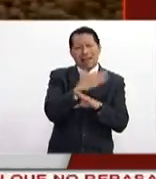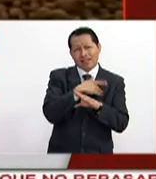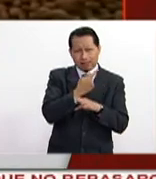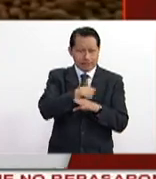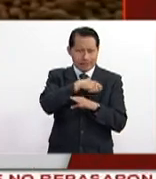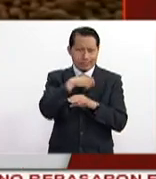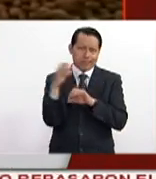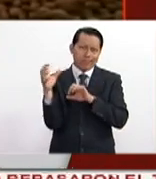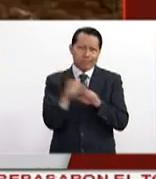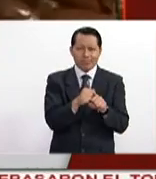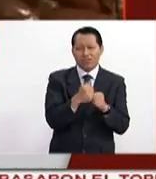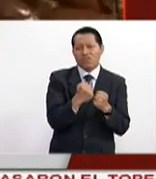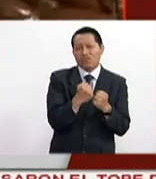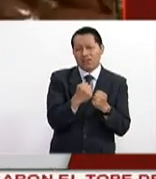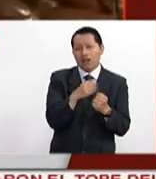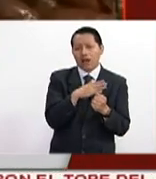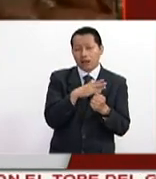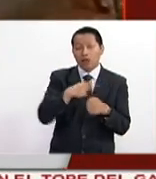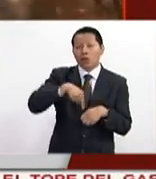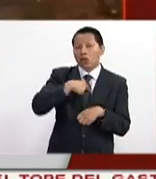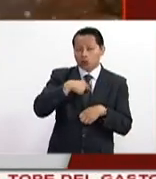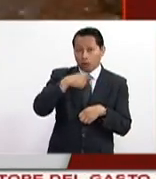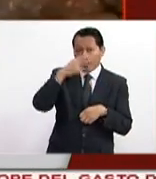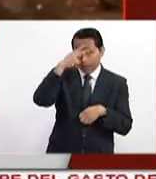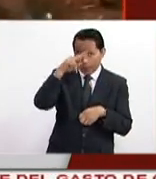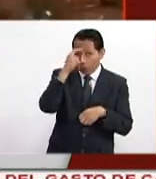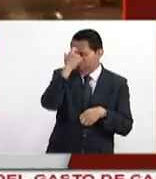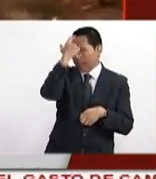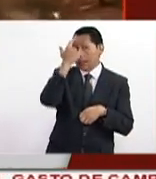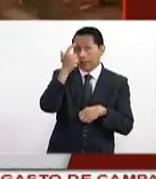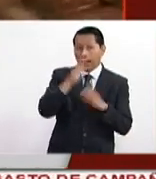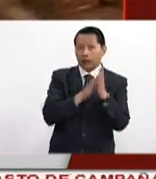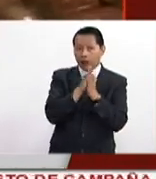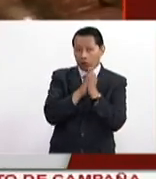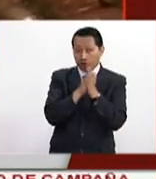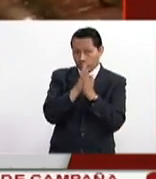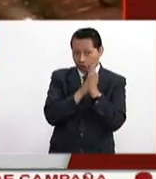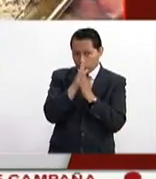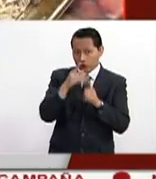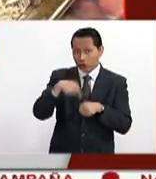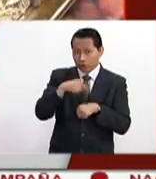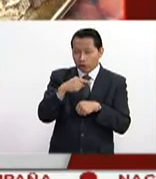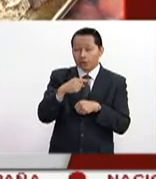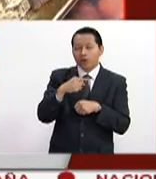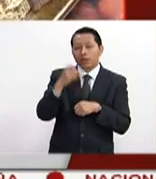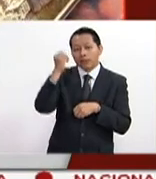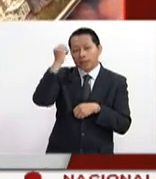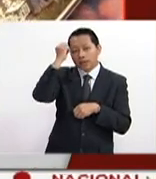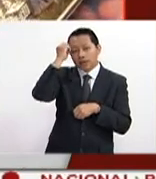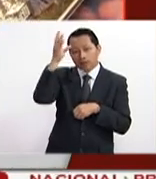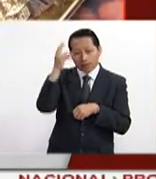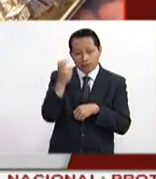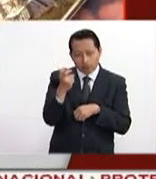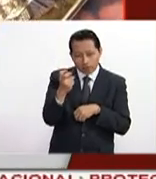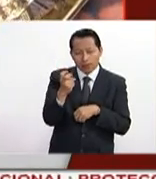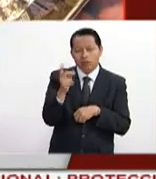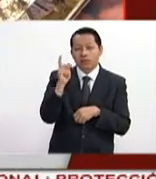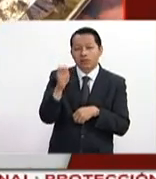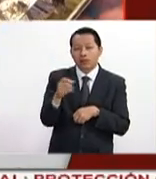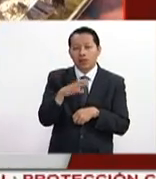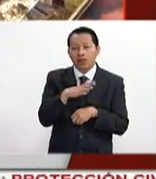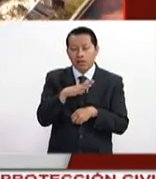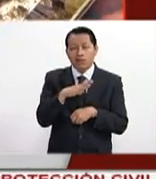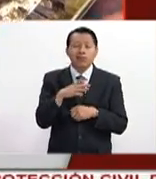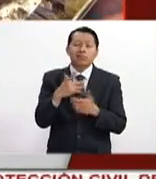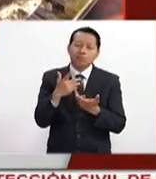conquista. Nosotros inventamos el chocolate y creo que nosotros fuimos los primeros que se nos olvidó esa parte. Llegamos